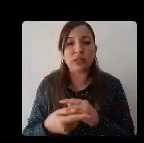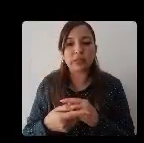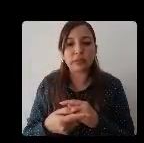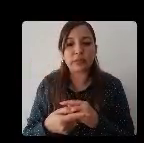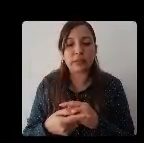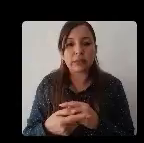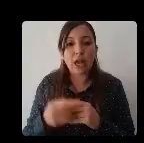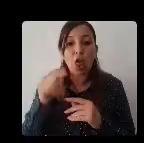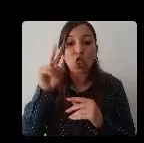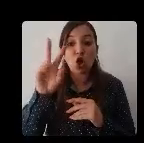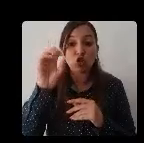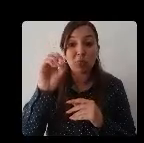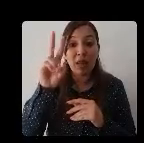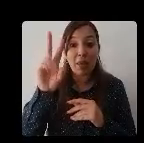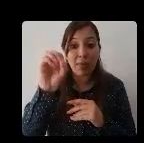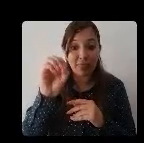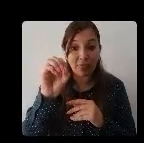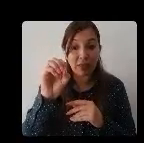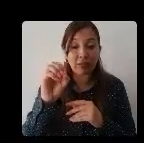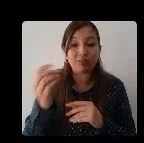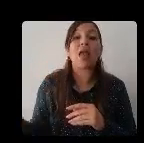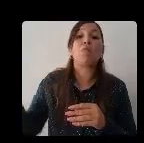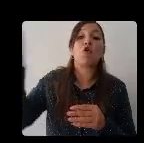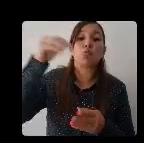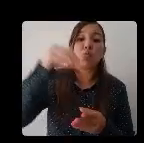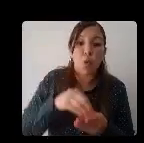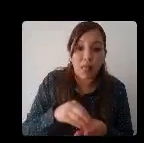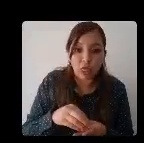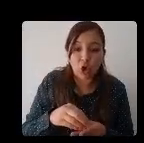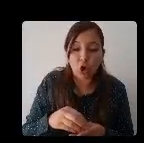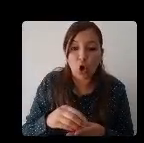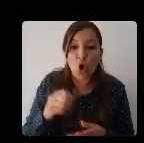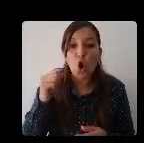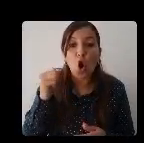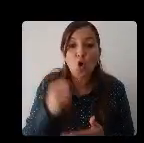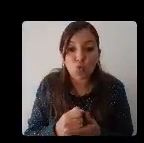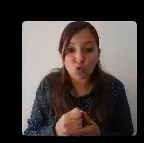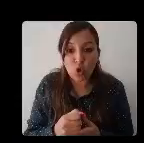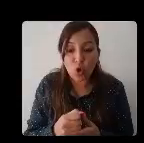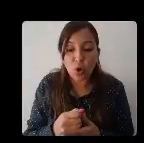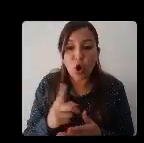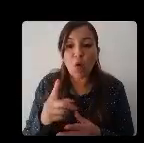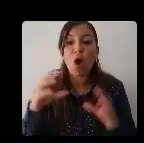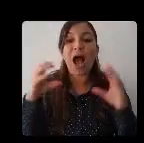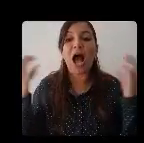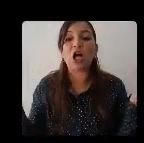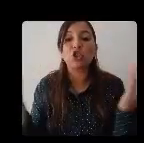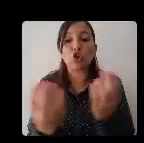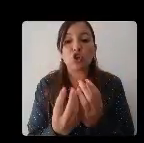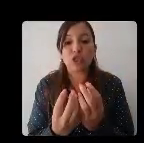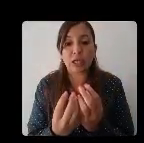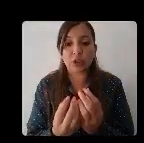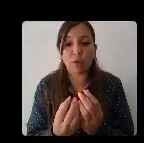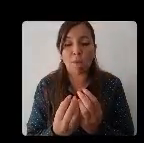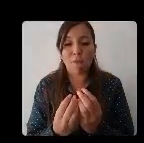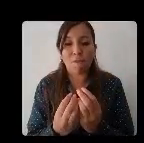sea nutritivo, ecológico, sin muchos insecticidas, pesticidas, ¿no? ¿Para qué? Para que el